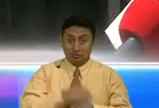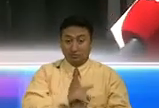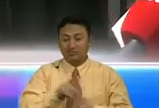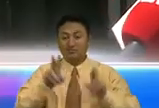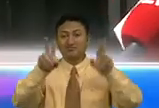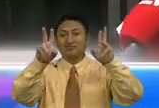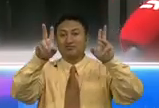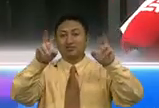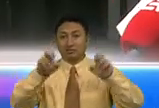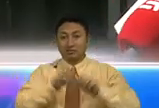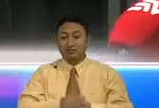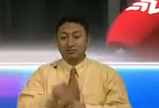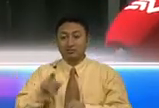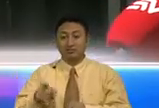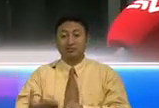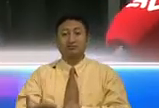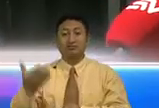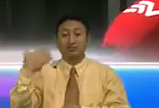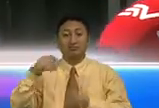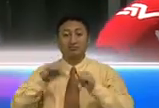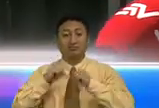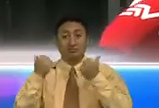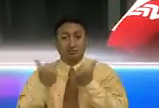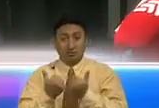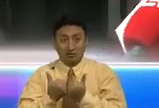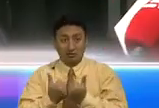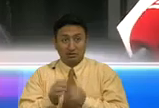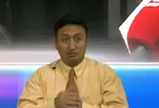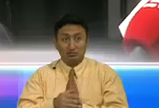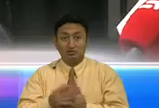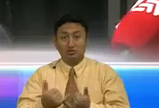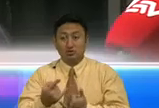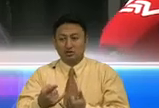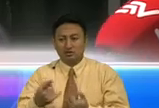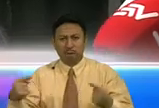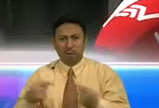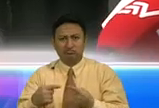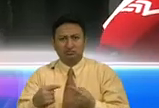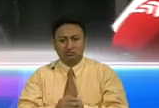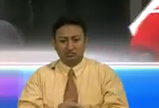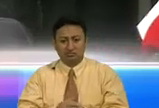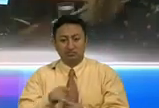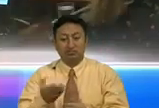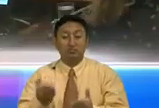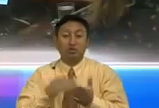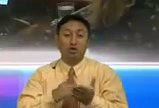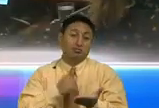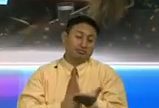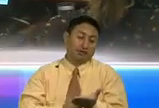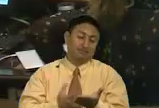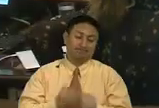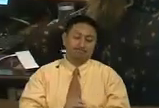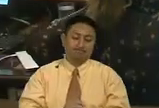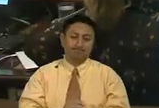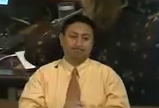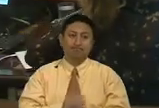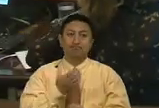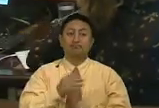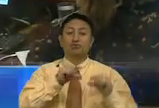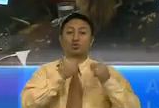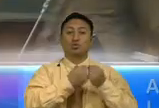dieron cuando ella era asambleísta. Ahí hay un debate que tiene que nuevamente retomarse. Mientras que en Creo se asegura